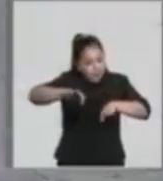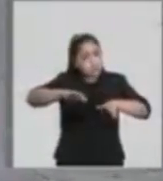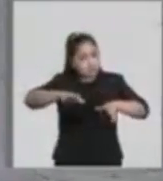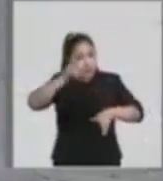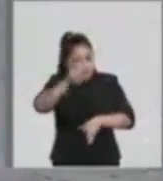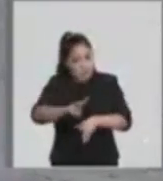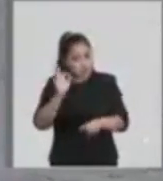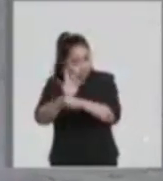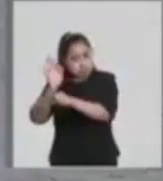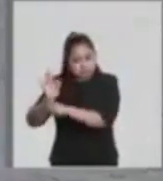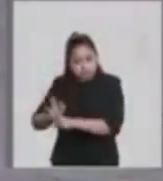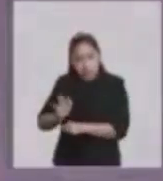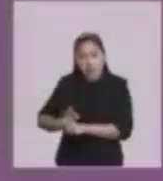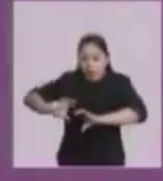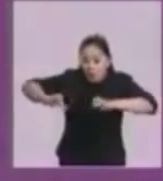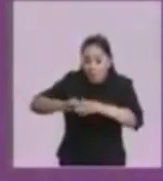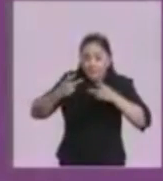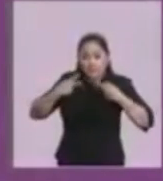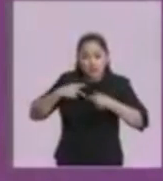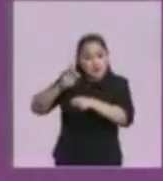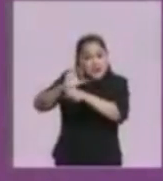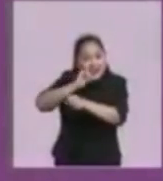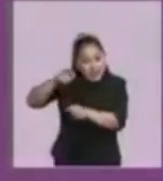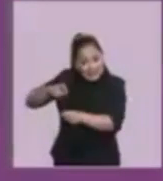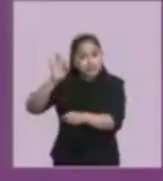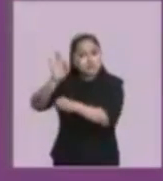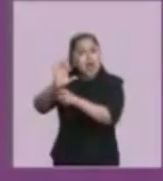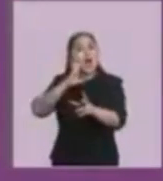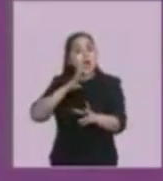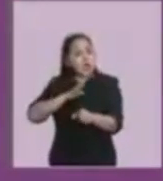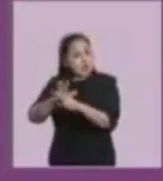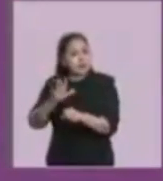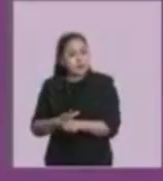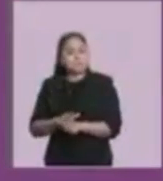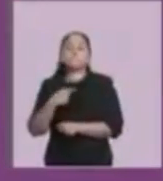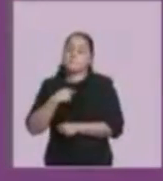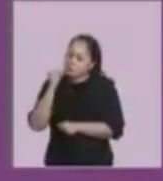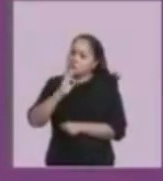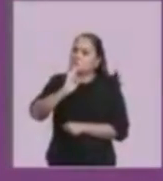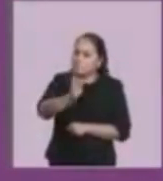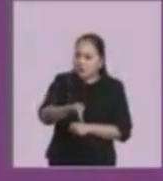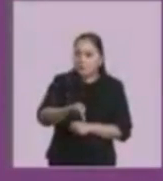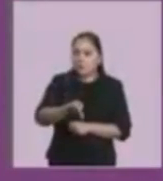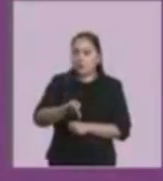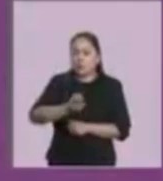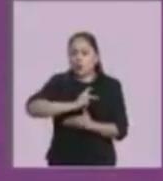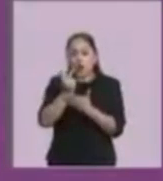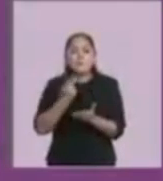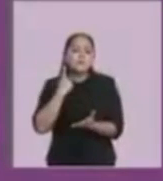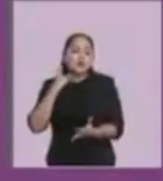de grupos en condiciones de vulnerabilidad. Por eso yo estoy a favor, sobre todo de políticas